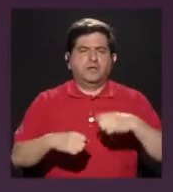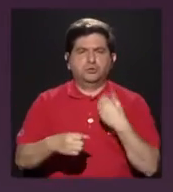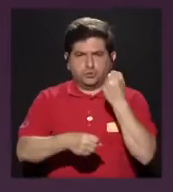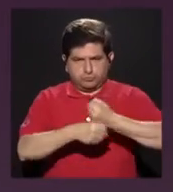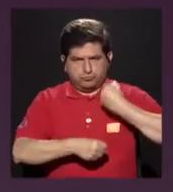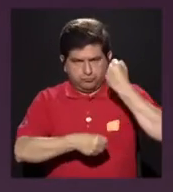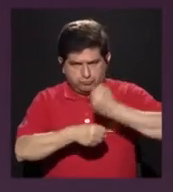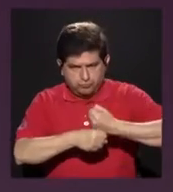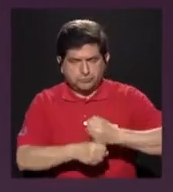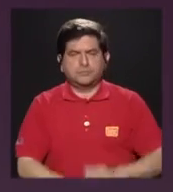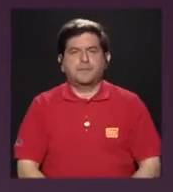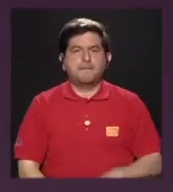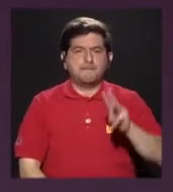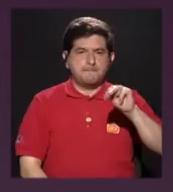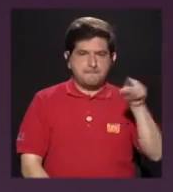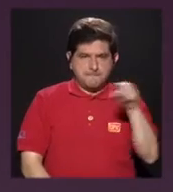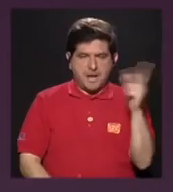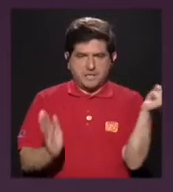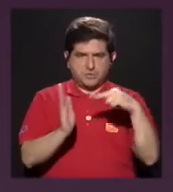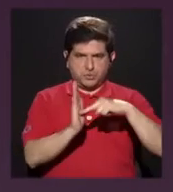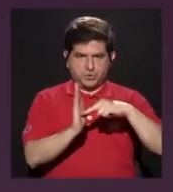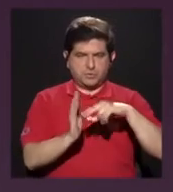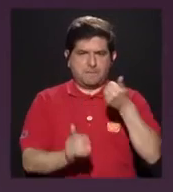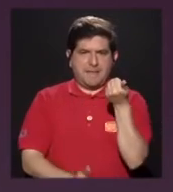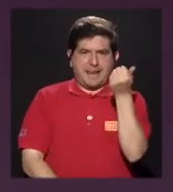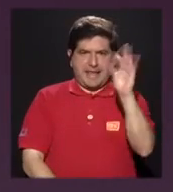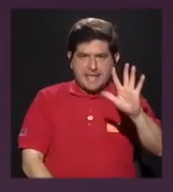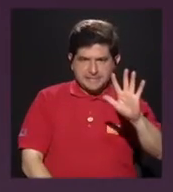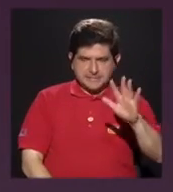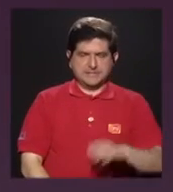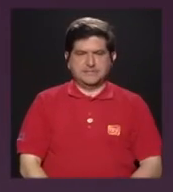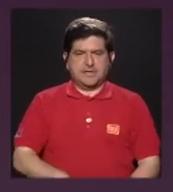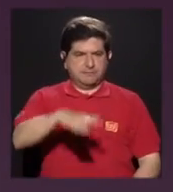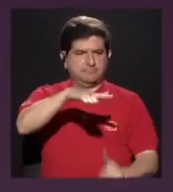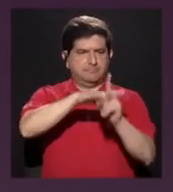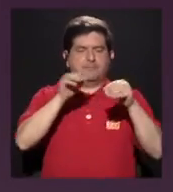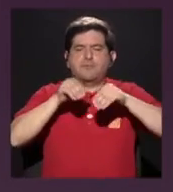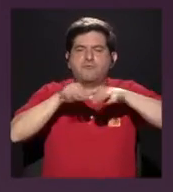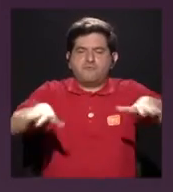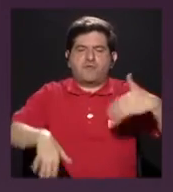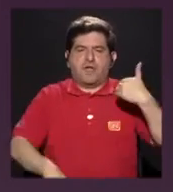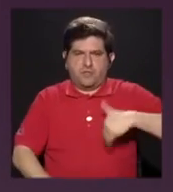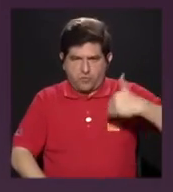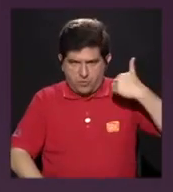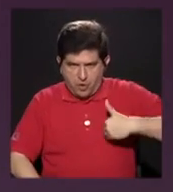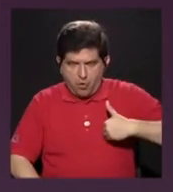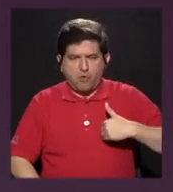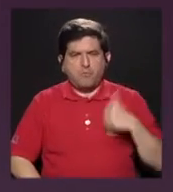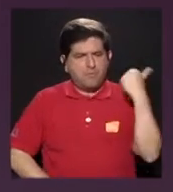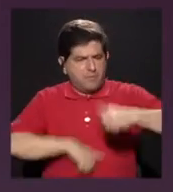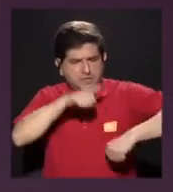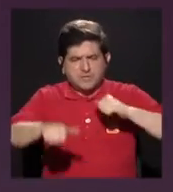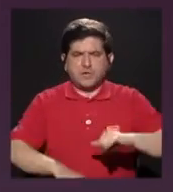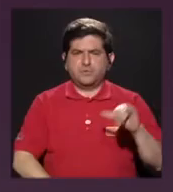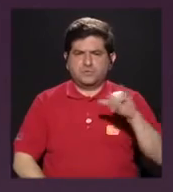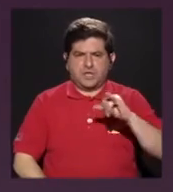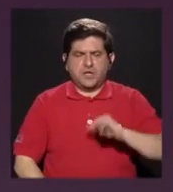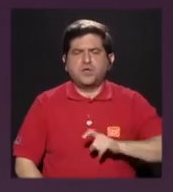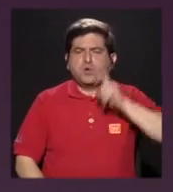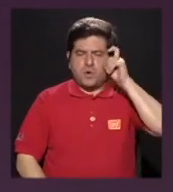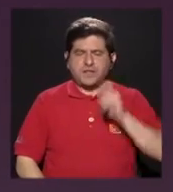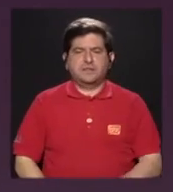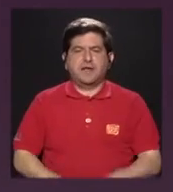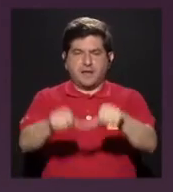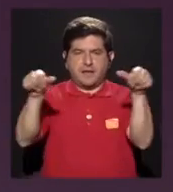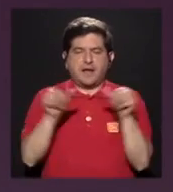y en marzo del año 2015 surge la red de hombres para la igualdad de género en el sector público